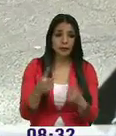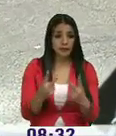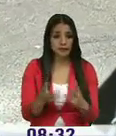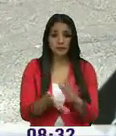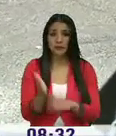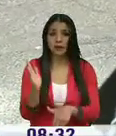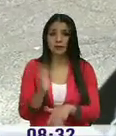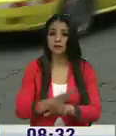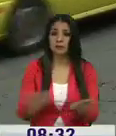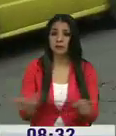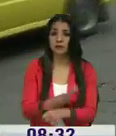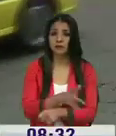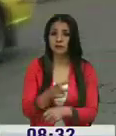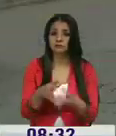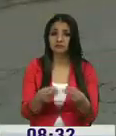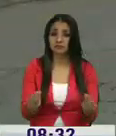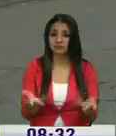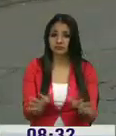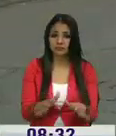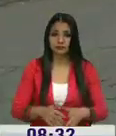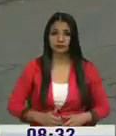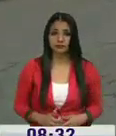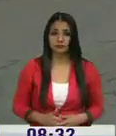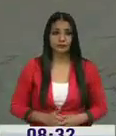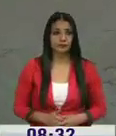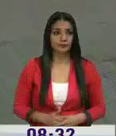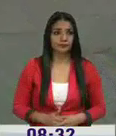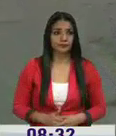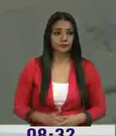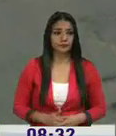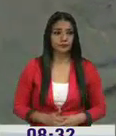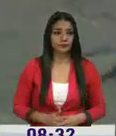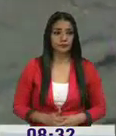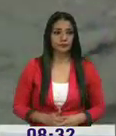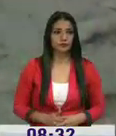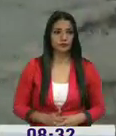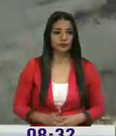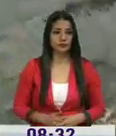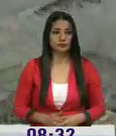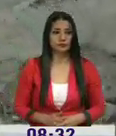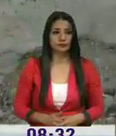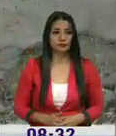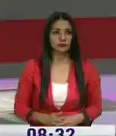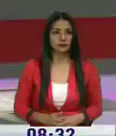Hasta ahí llega. Con imágenes de Carlos Torres, informó Carolina Basante.